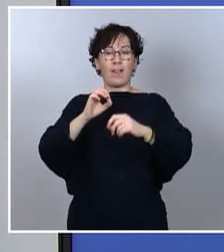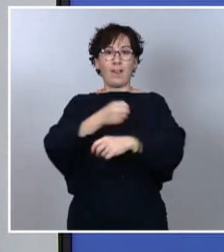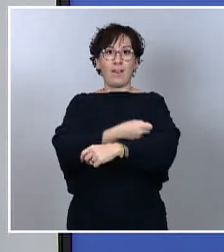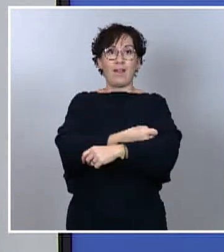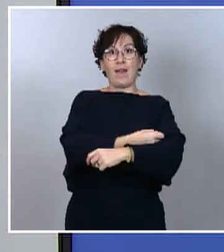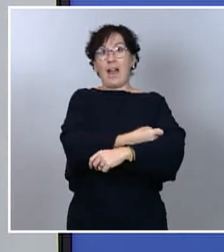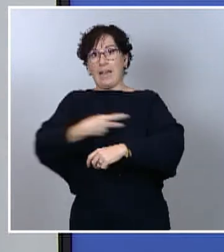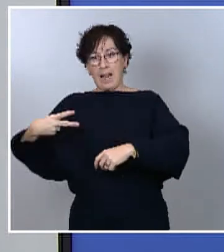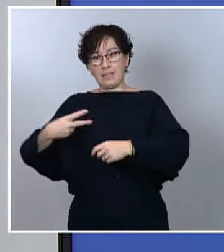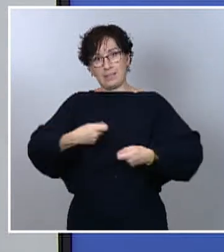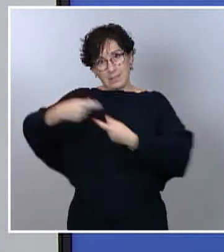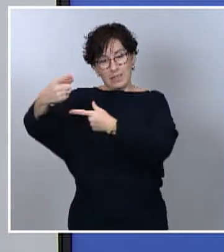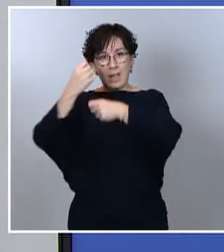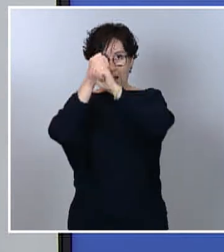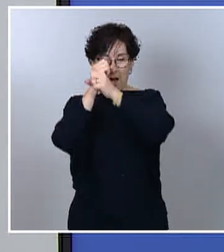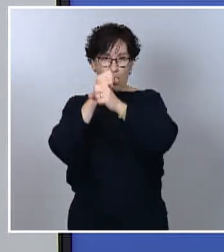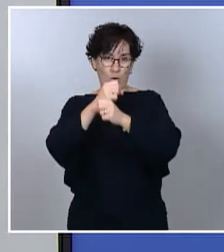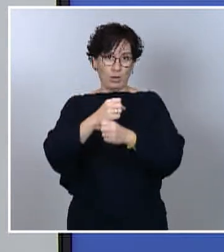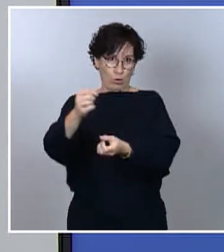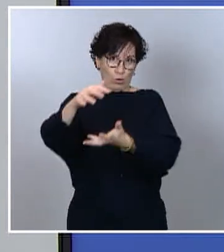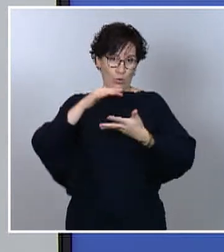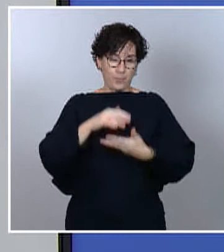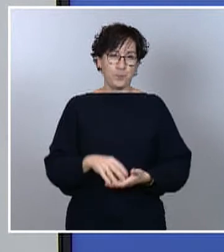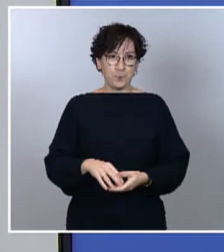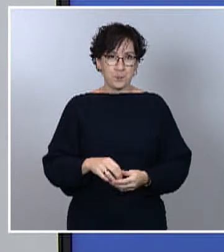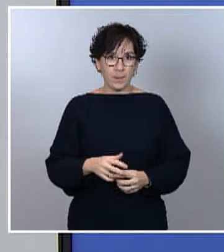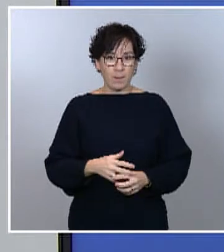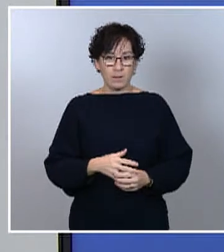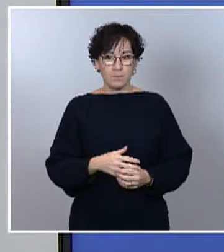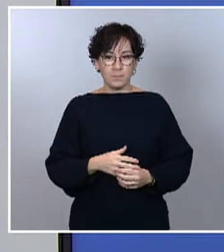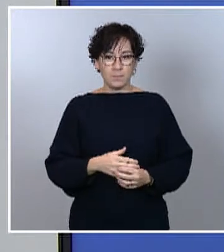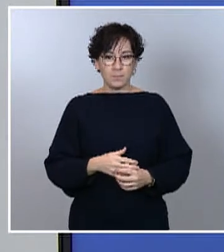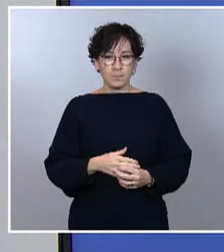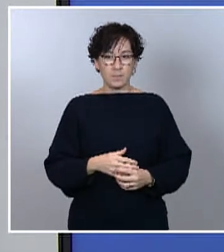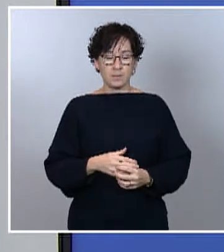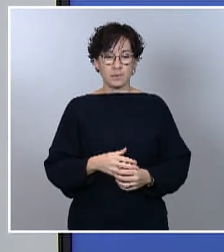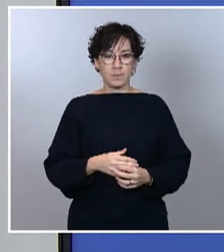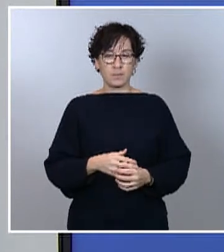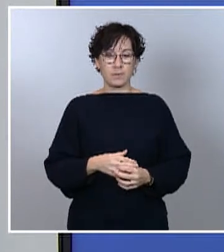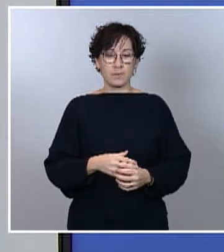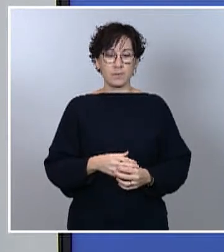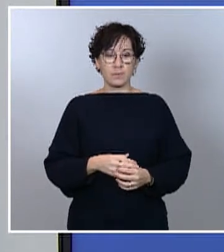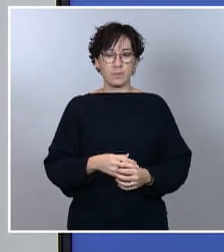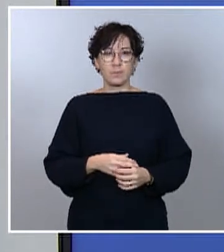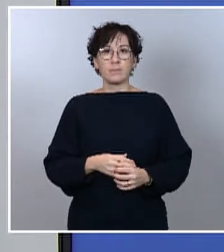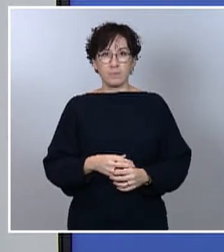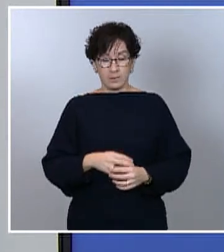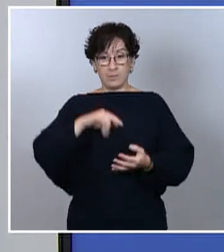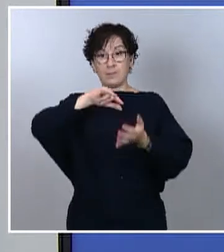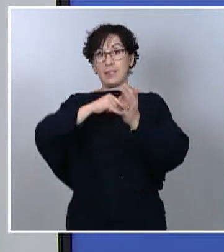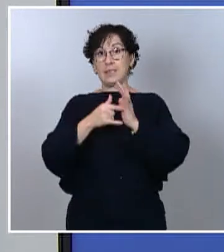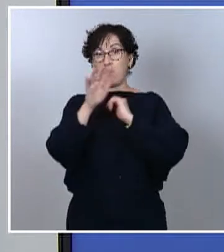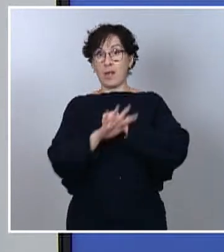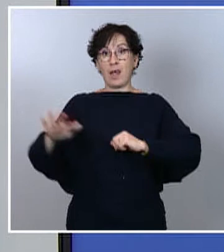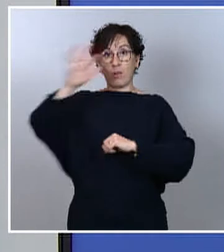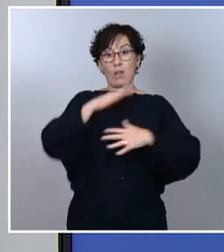laboratorio. Por último, insistir en que este estudio demuestra la fortaleza del Sistema Nacional de Salud y